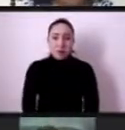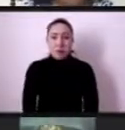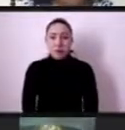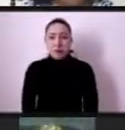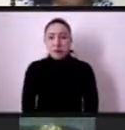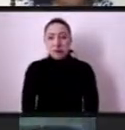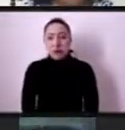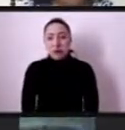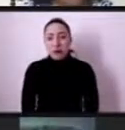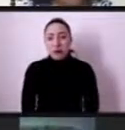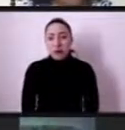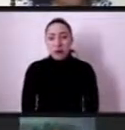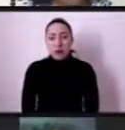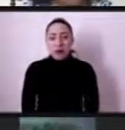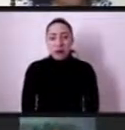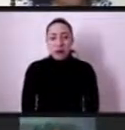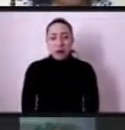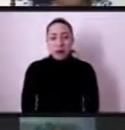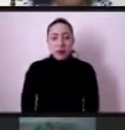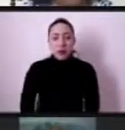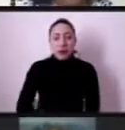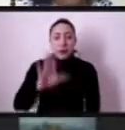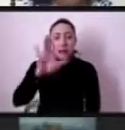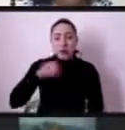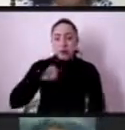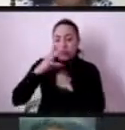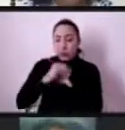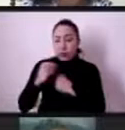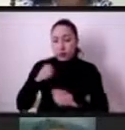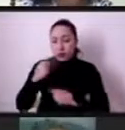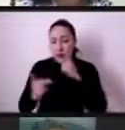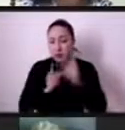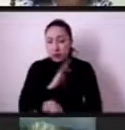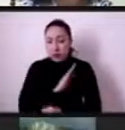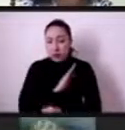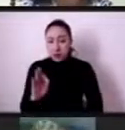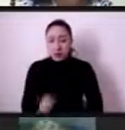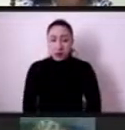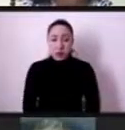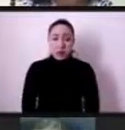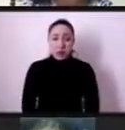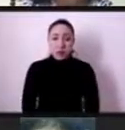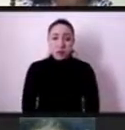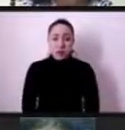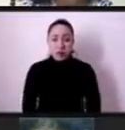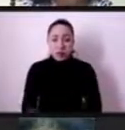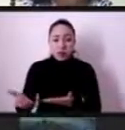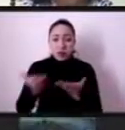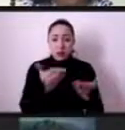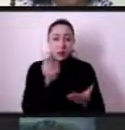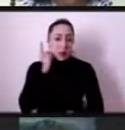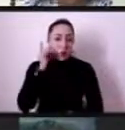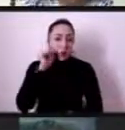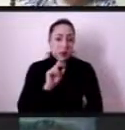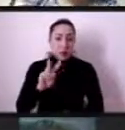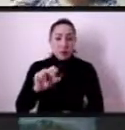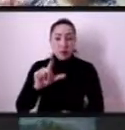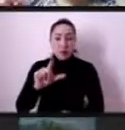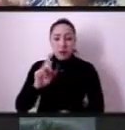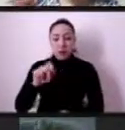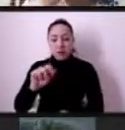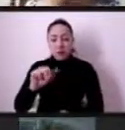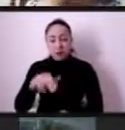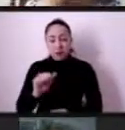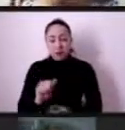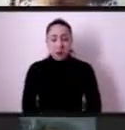Diputada presidenta, ¿me permite hacer uso de la voz? Sí, diputada Valentina. Bueno,